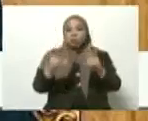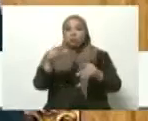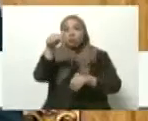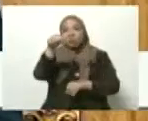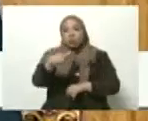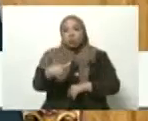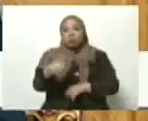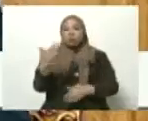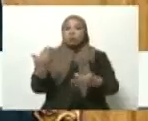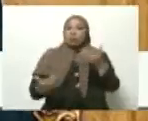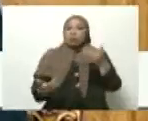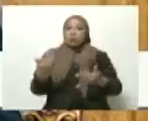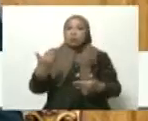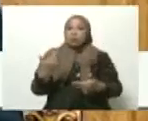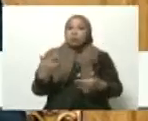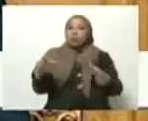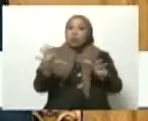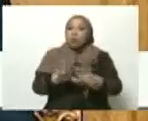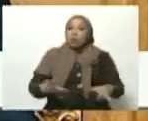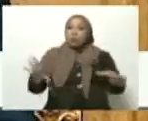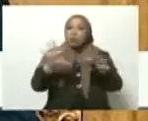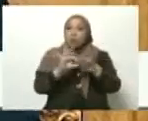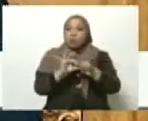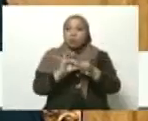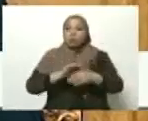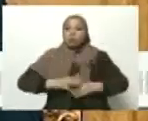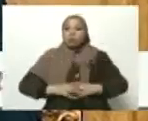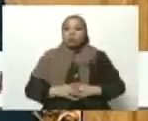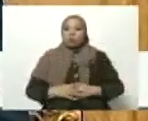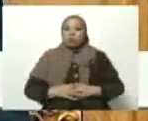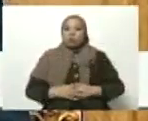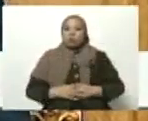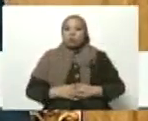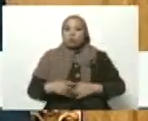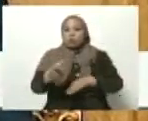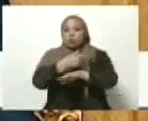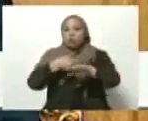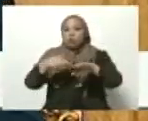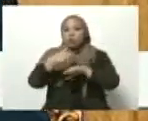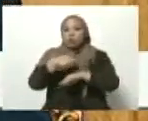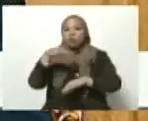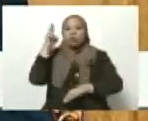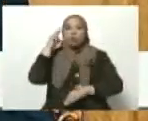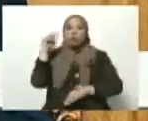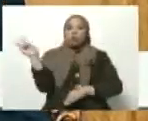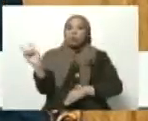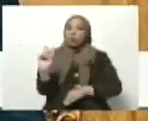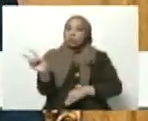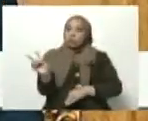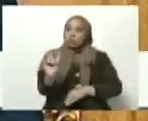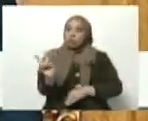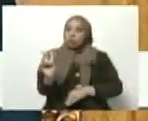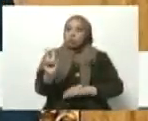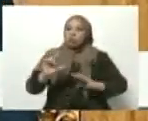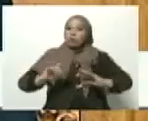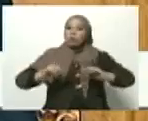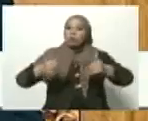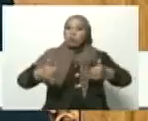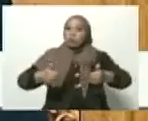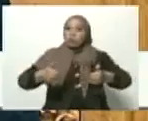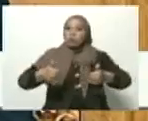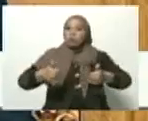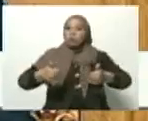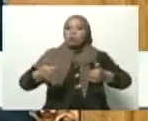está sustentado en el hecho de que él es un enviado diplomático del gobierno venezolano en misión hacia